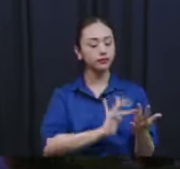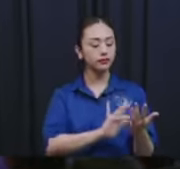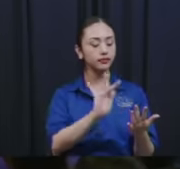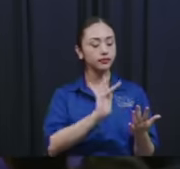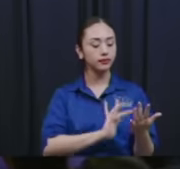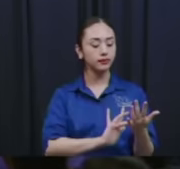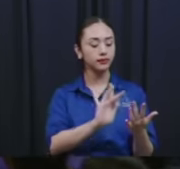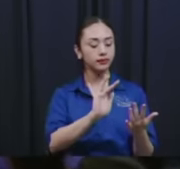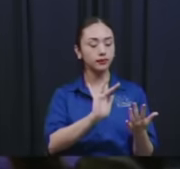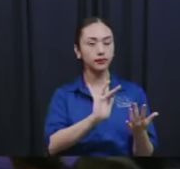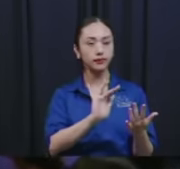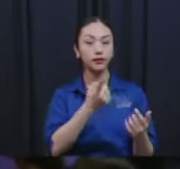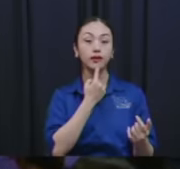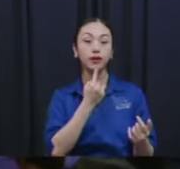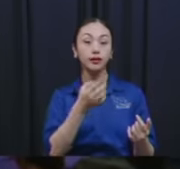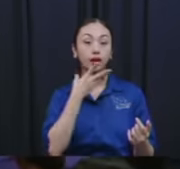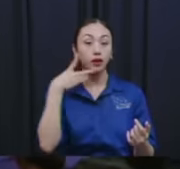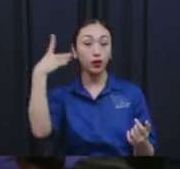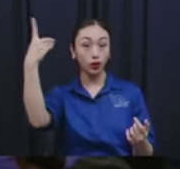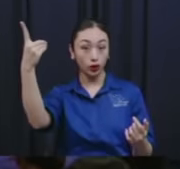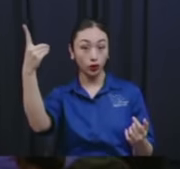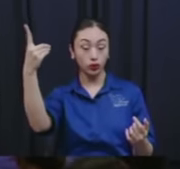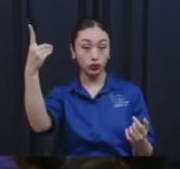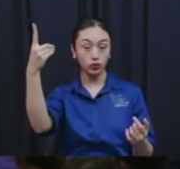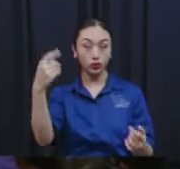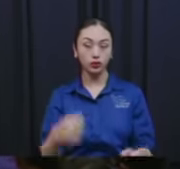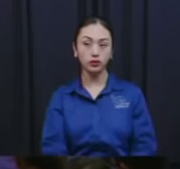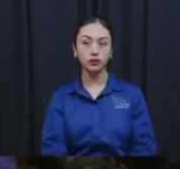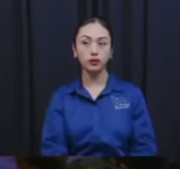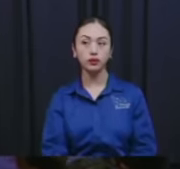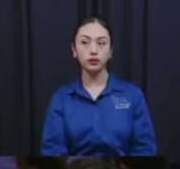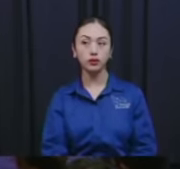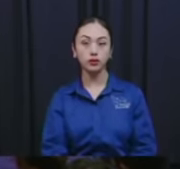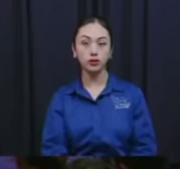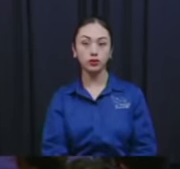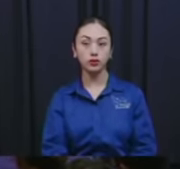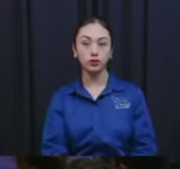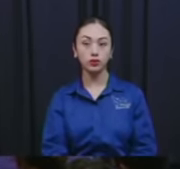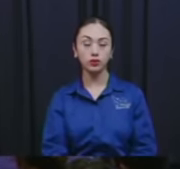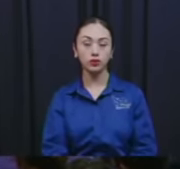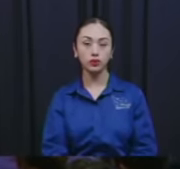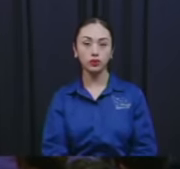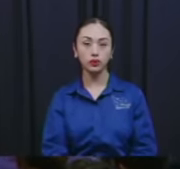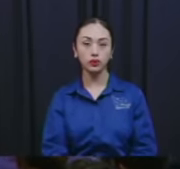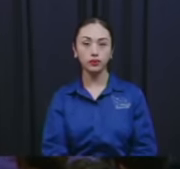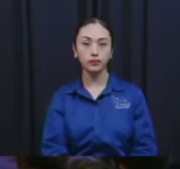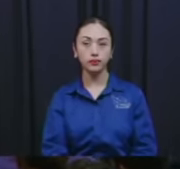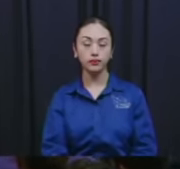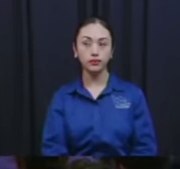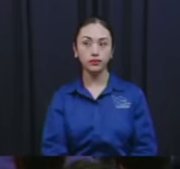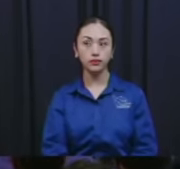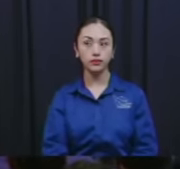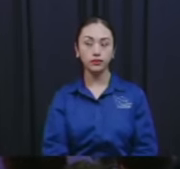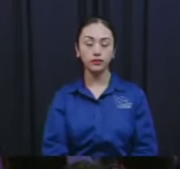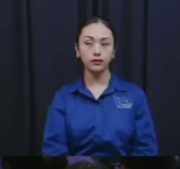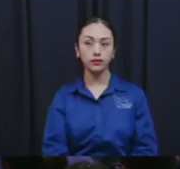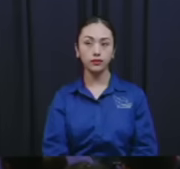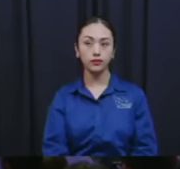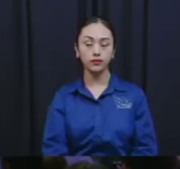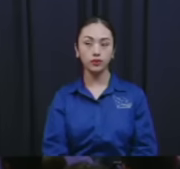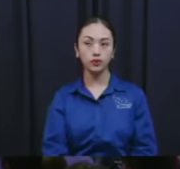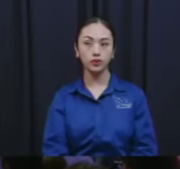un Dios ocupa su lugar en su congregación él juzga en medio de los jueces pero mire como dice la versión